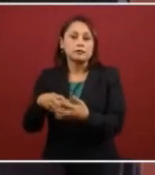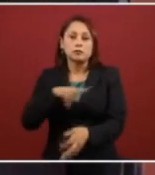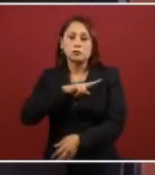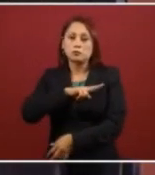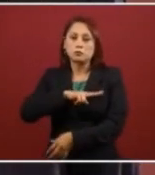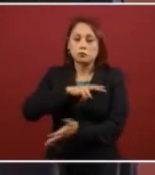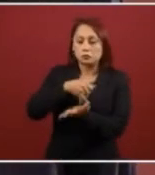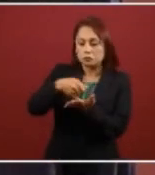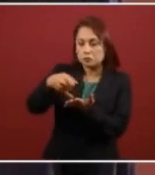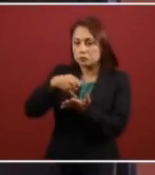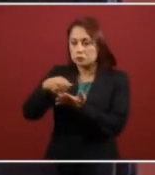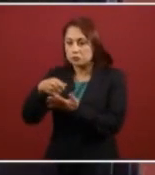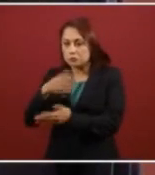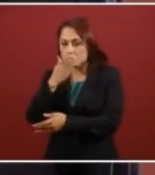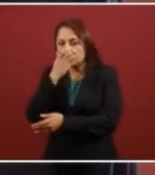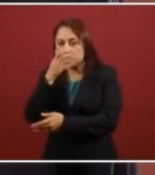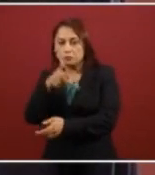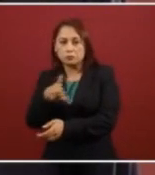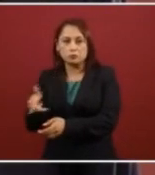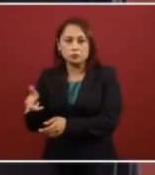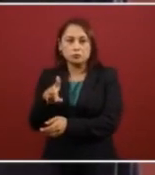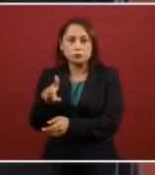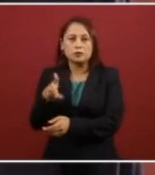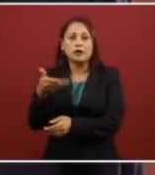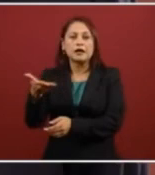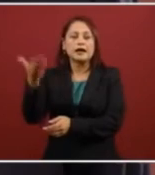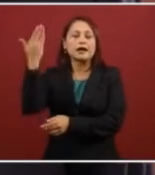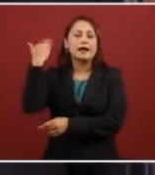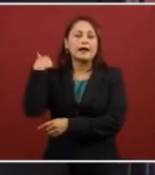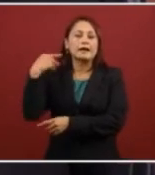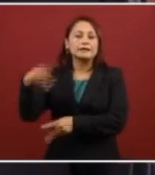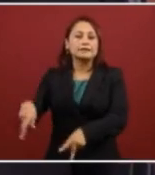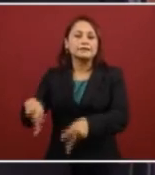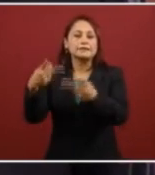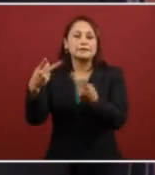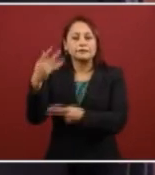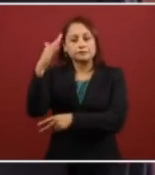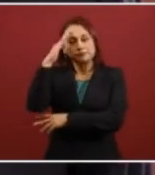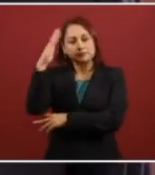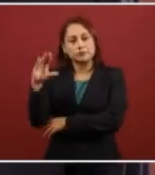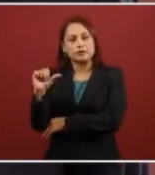que vendió el señor Ancira, Ancira sold,